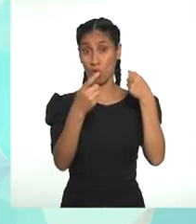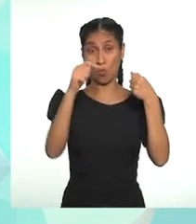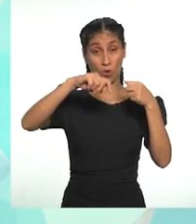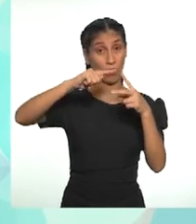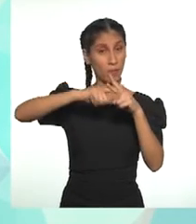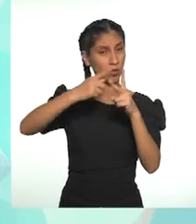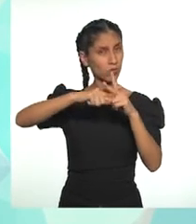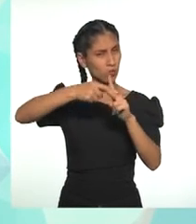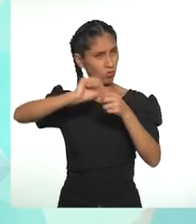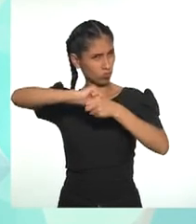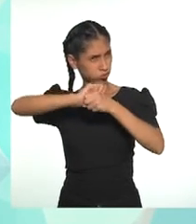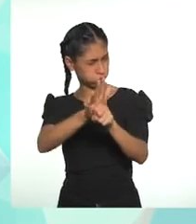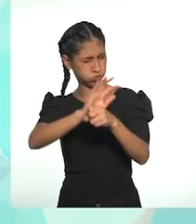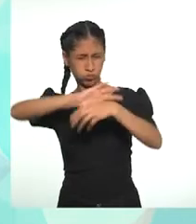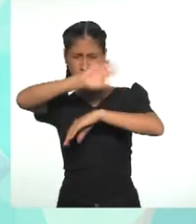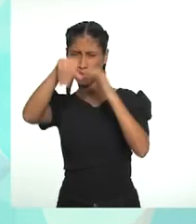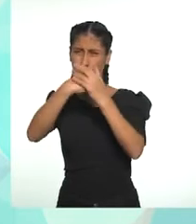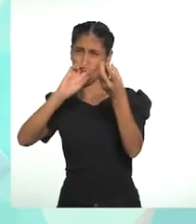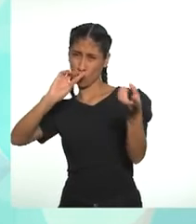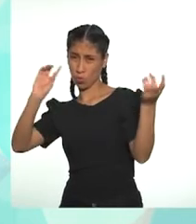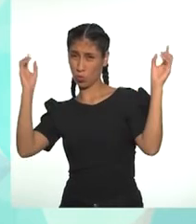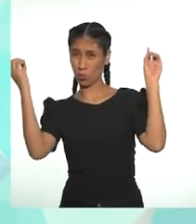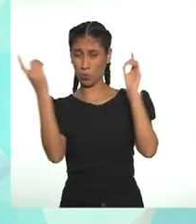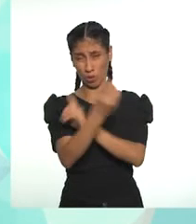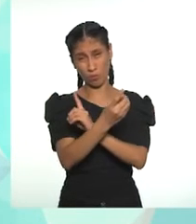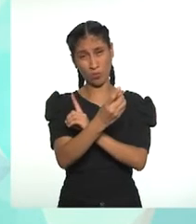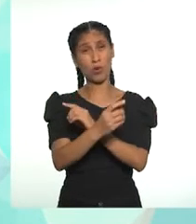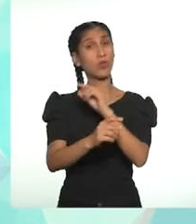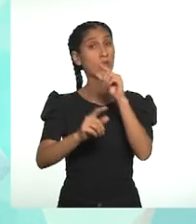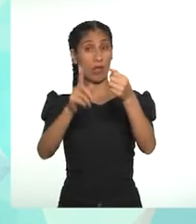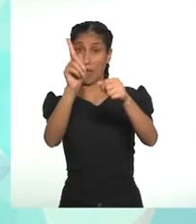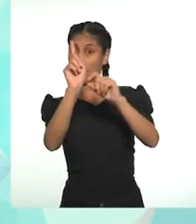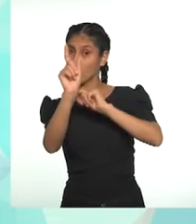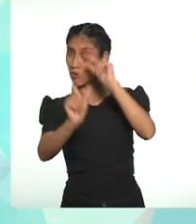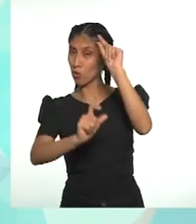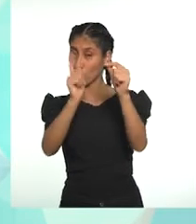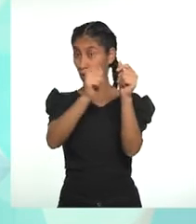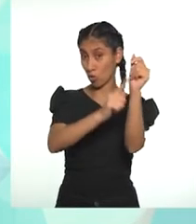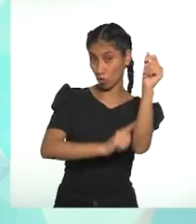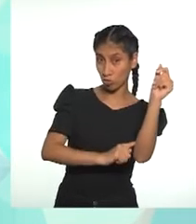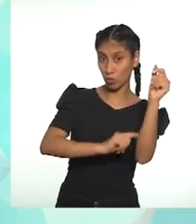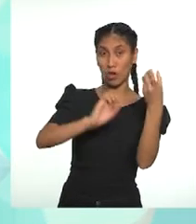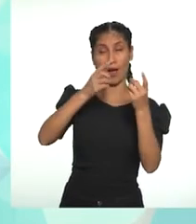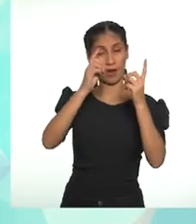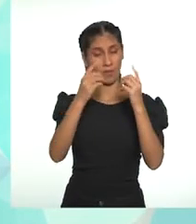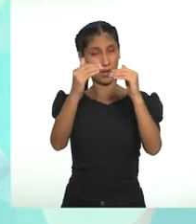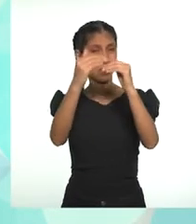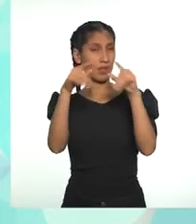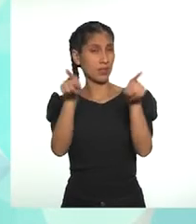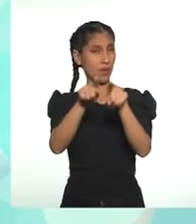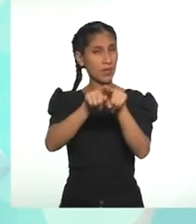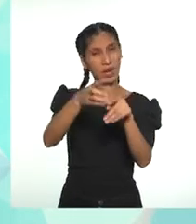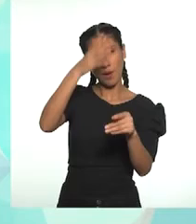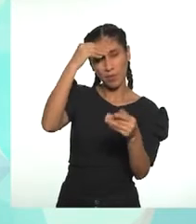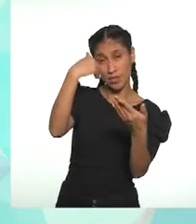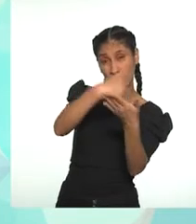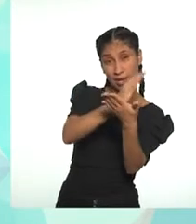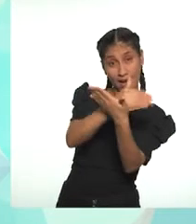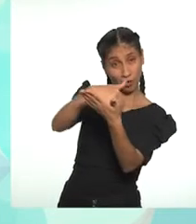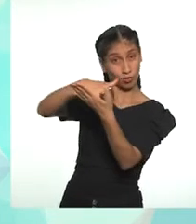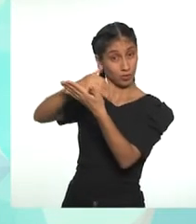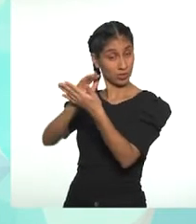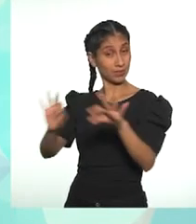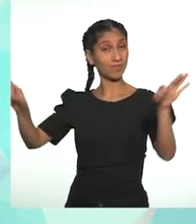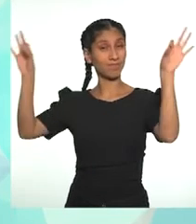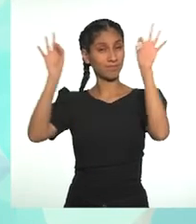la pandemia nos cambió la vida y debemos acostumbrarnos a una nueva modalidad. Aprender los instructivos de cocina, aprender a cocinar en casa, que